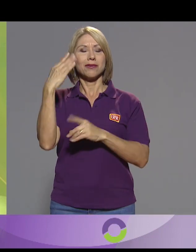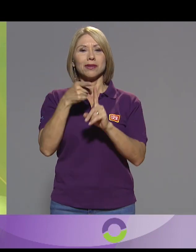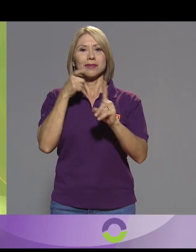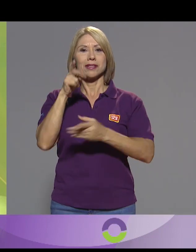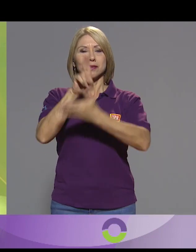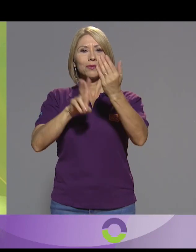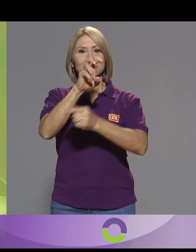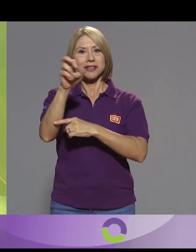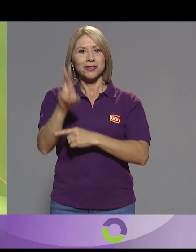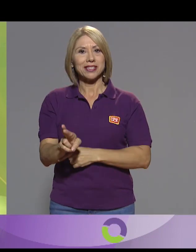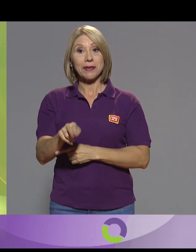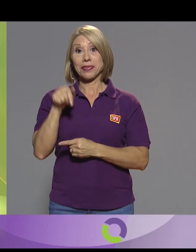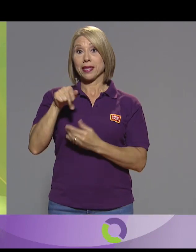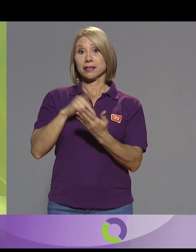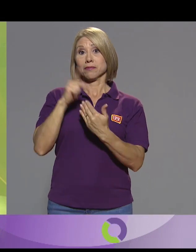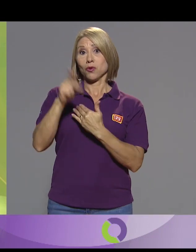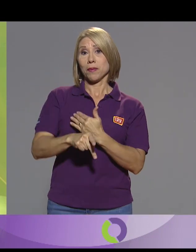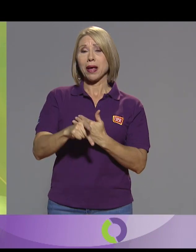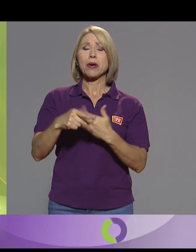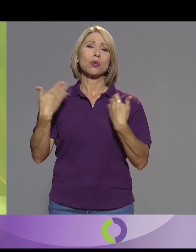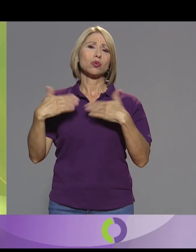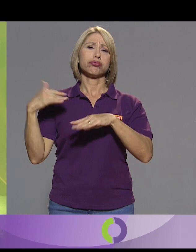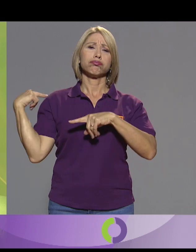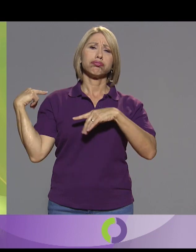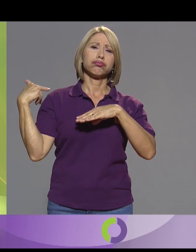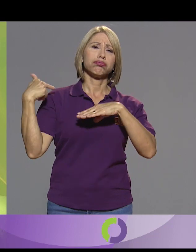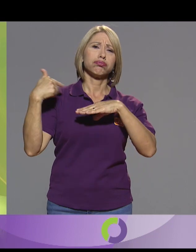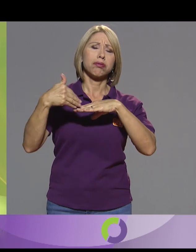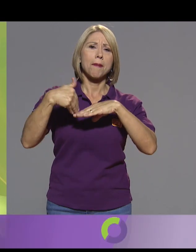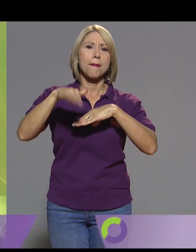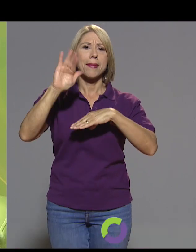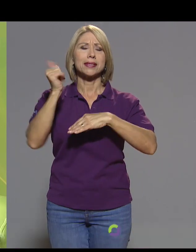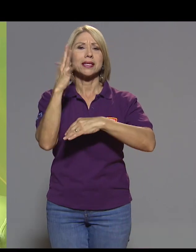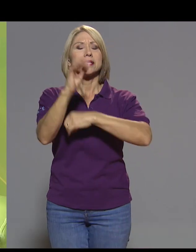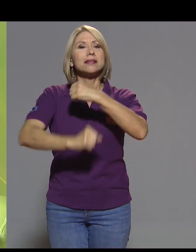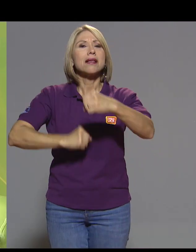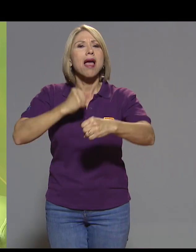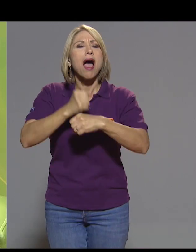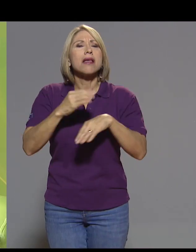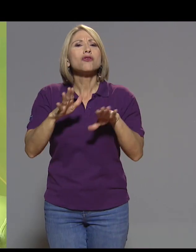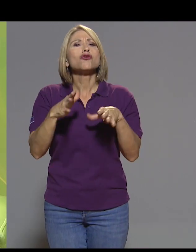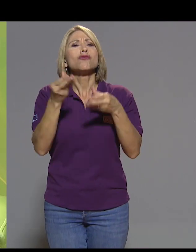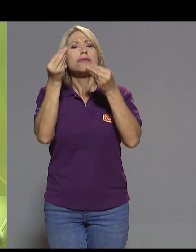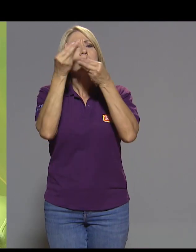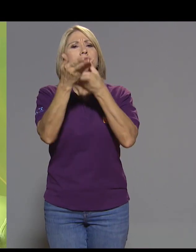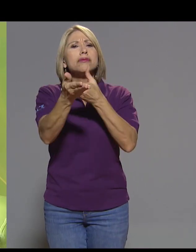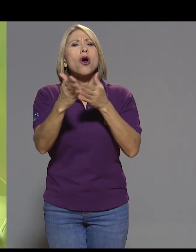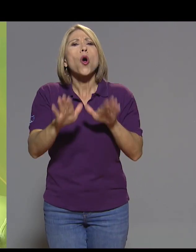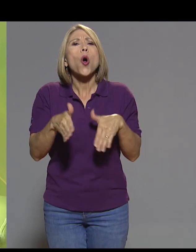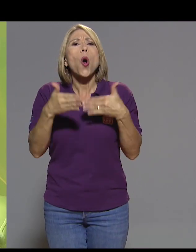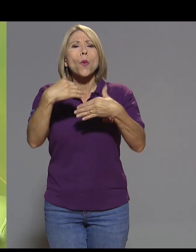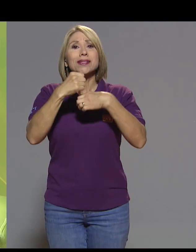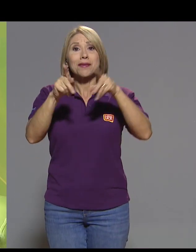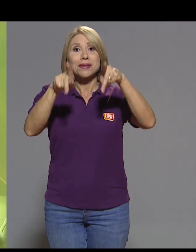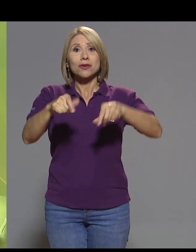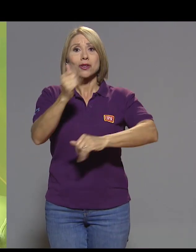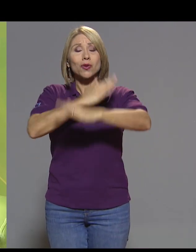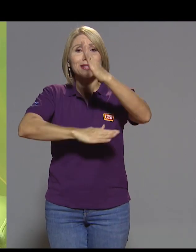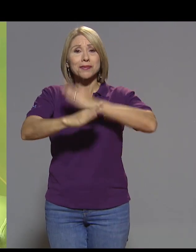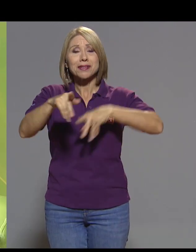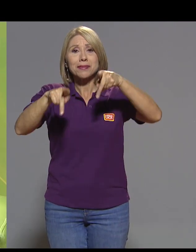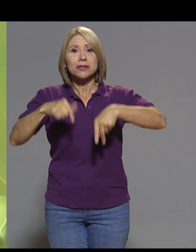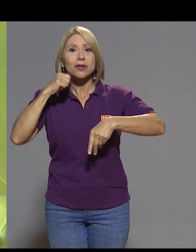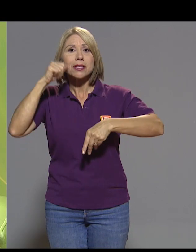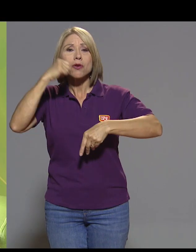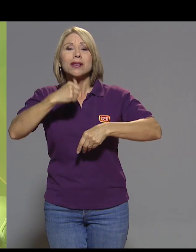universidad de costa rica en esta producción que tiene más de 15 años contándonos cómo aportar a la inclusión de las personas con discapacidad y personas